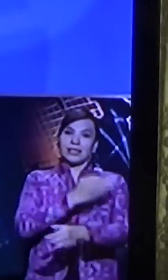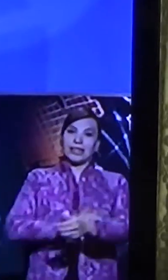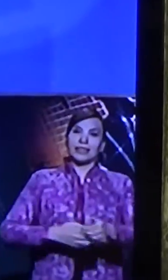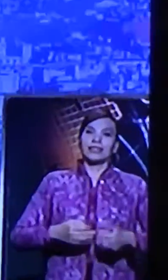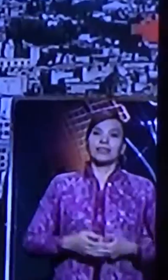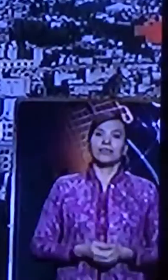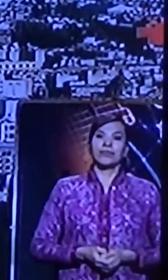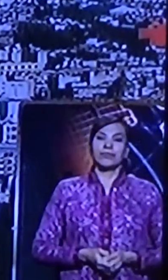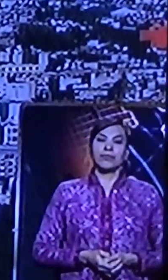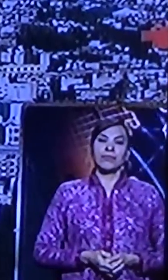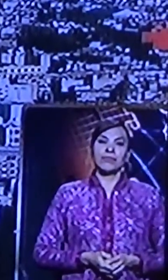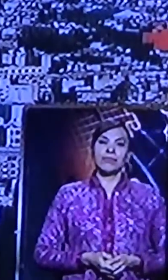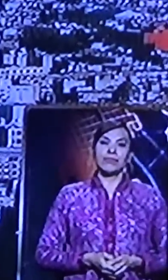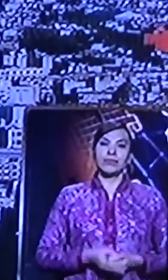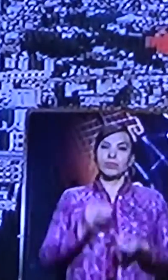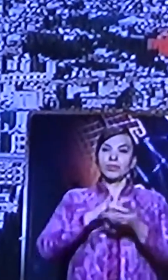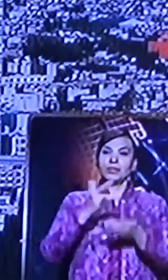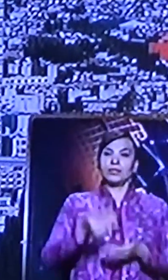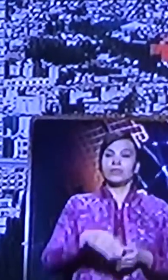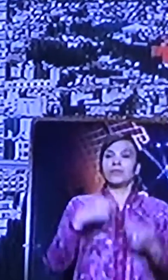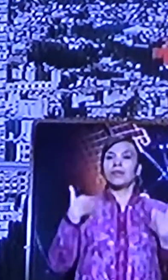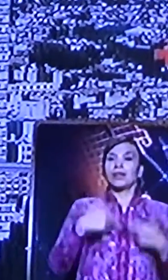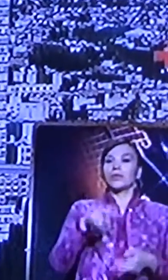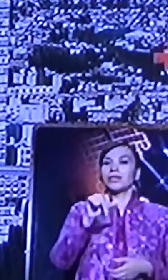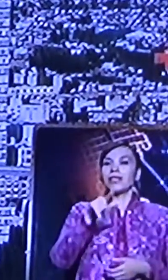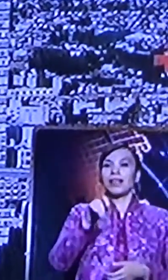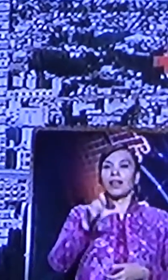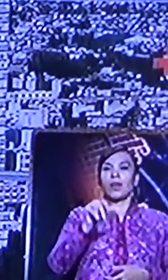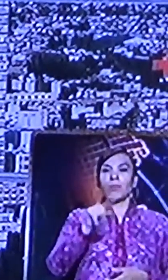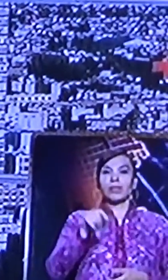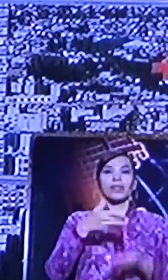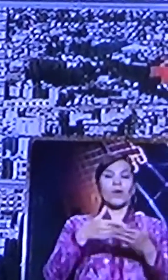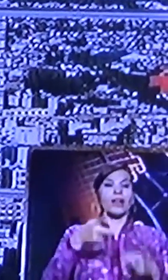Buenas tardes. Muchas gracias, maestro Vicente López Segura. Vamos a una pausa.